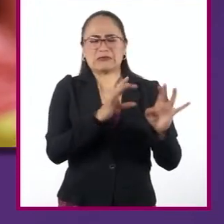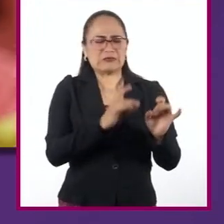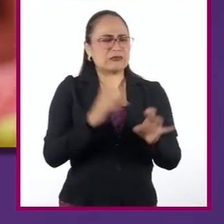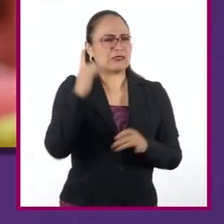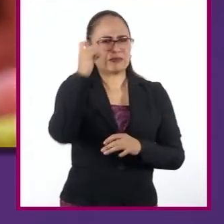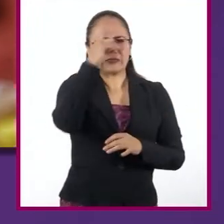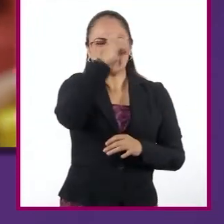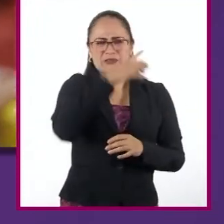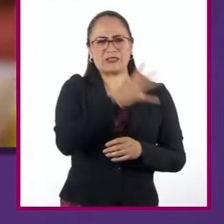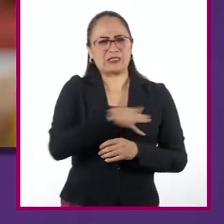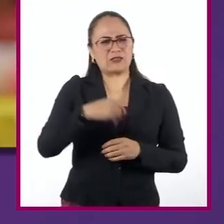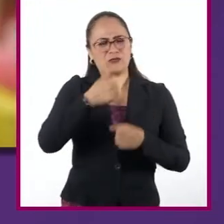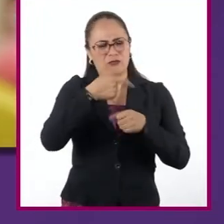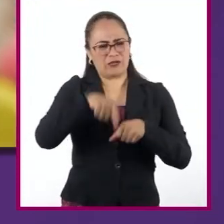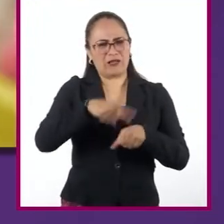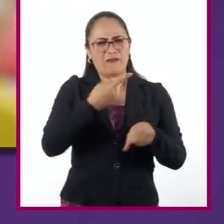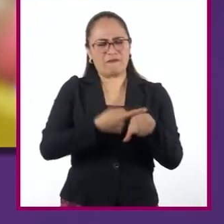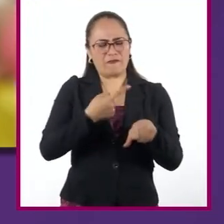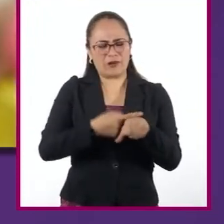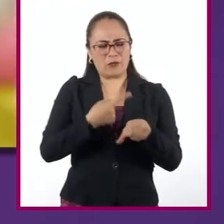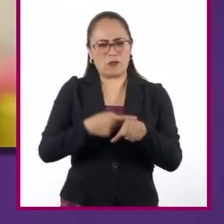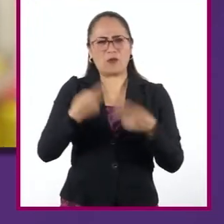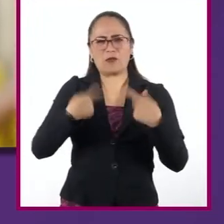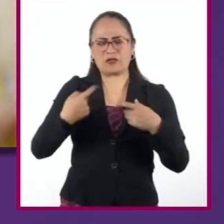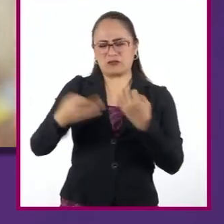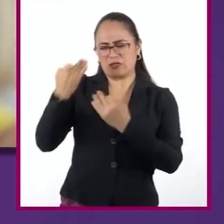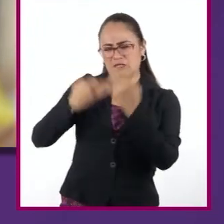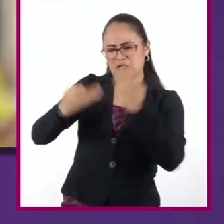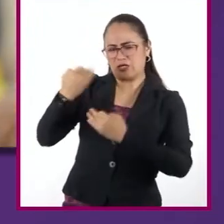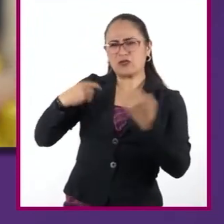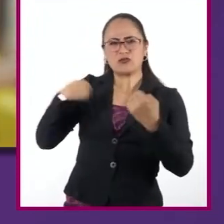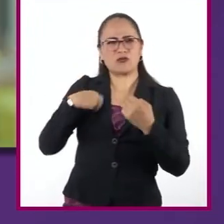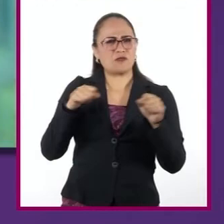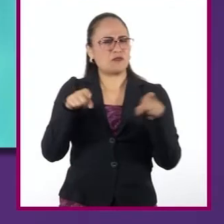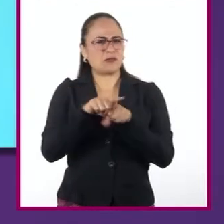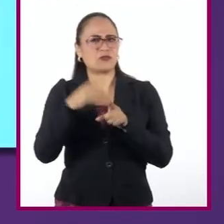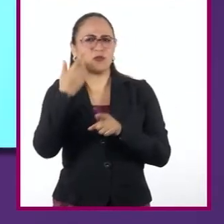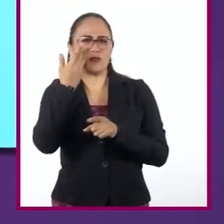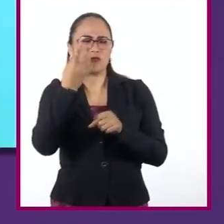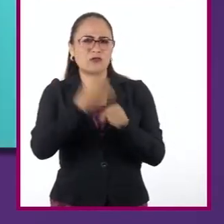cuando tu hijo está enfermo, y yo siempre quise hacer lo que hacían los voluntarios.